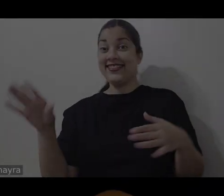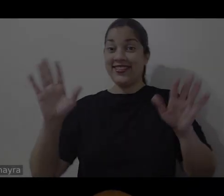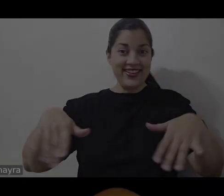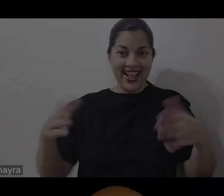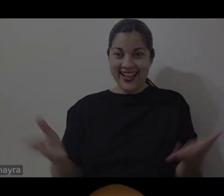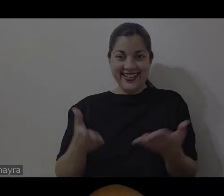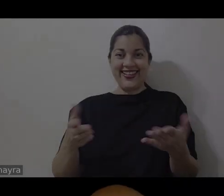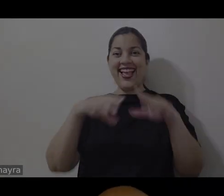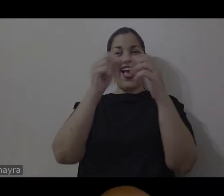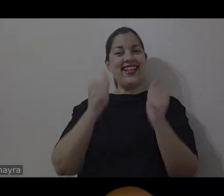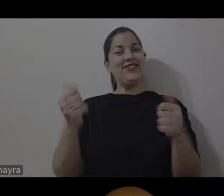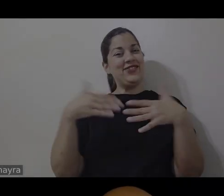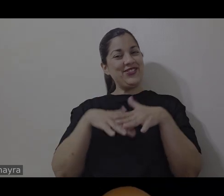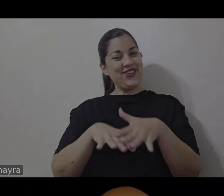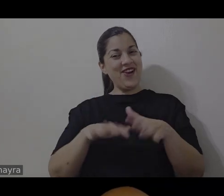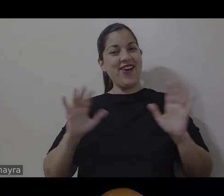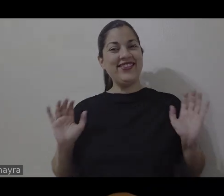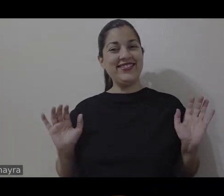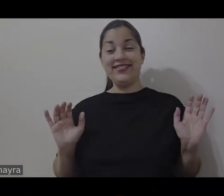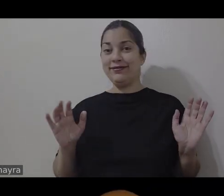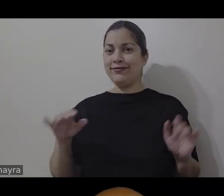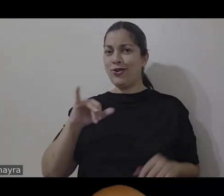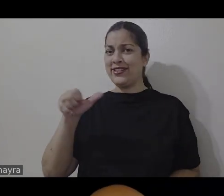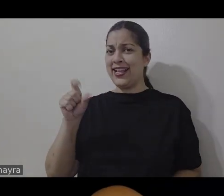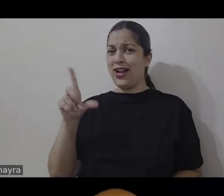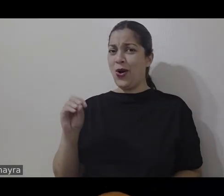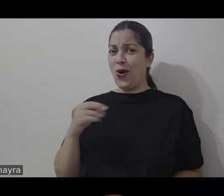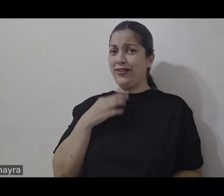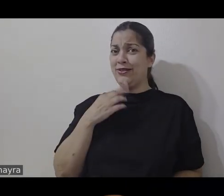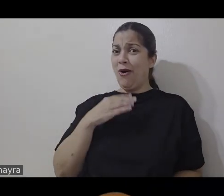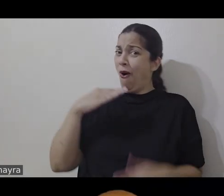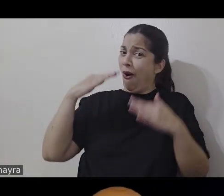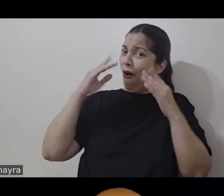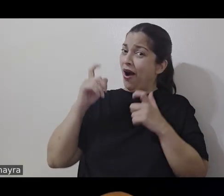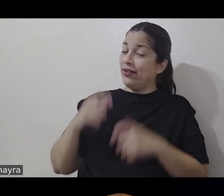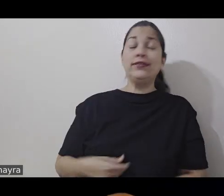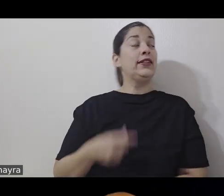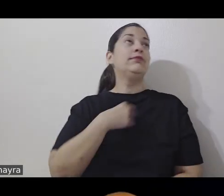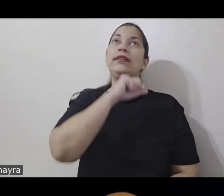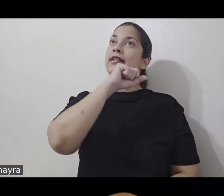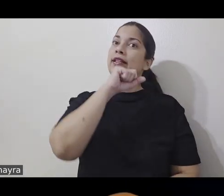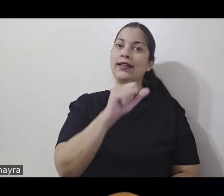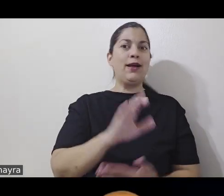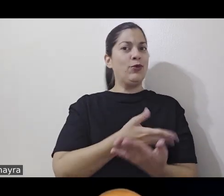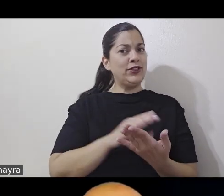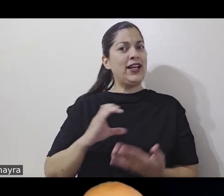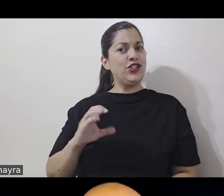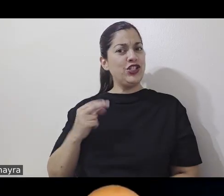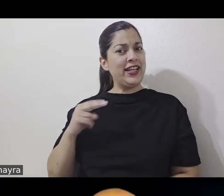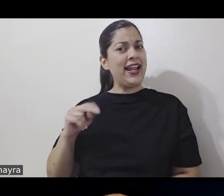Mira que aquí es que estamos en esta fusión. Mira cómo José lo se pone colorado. Es que me encanta la música de esta escena siempre.